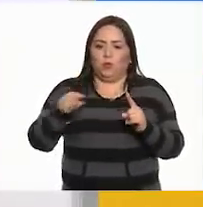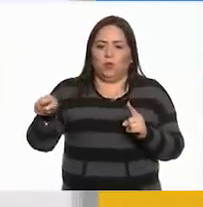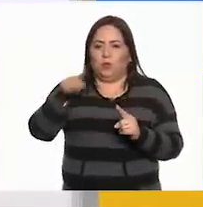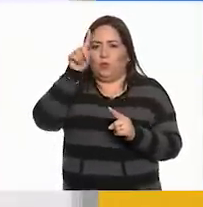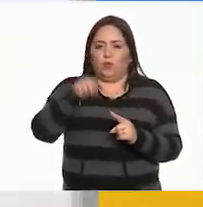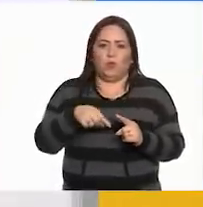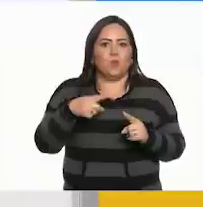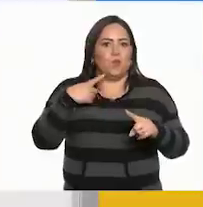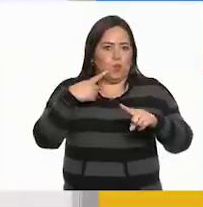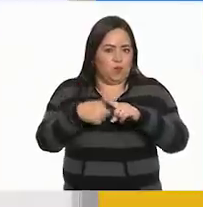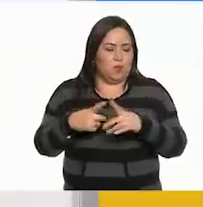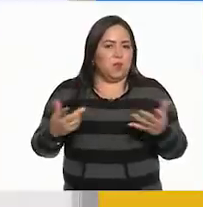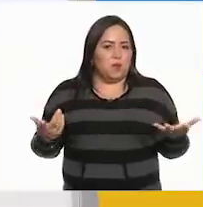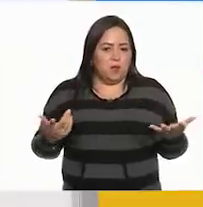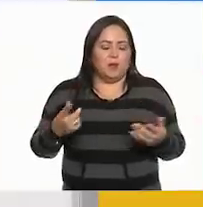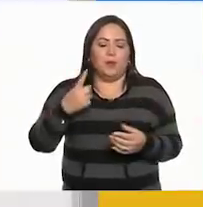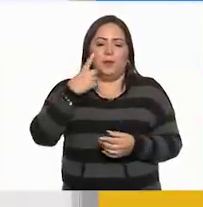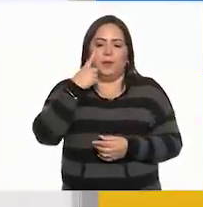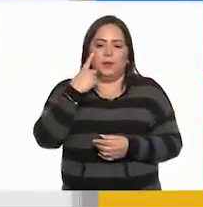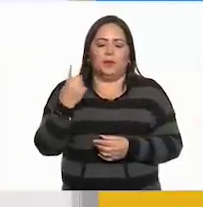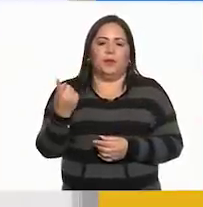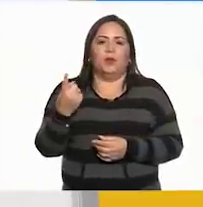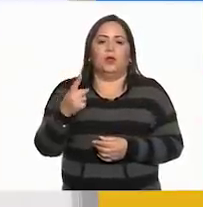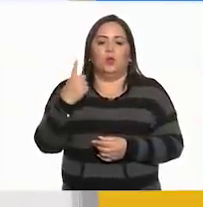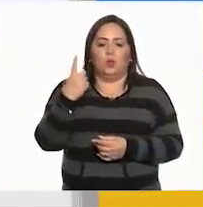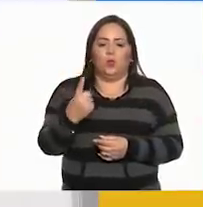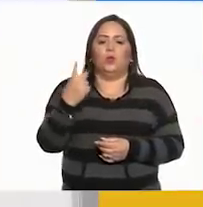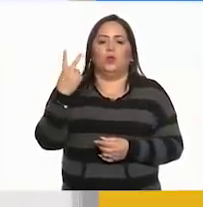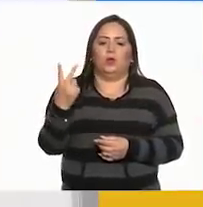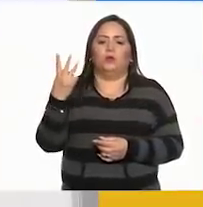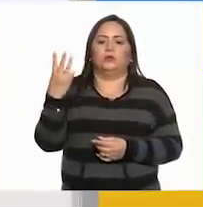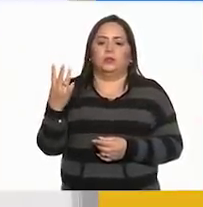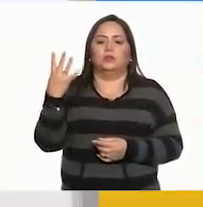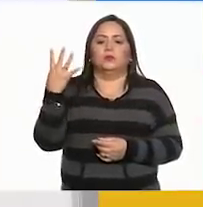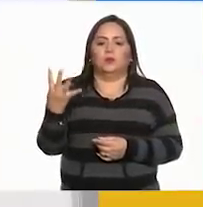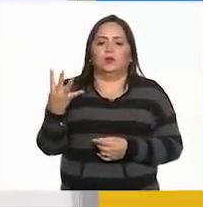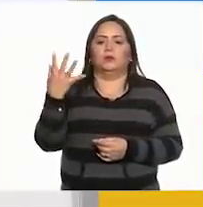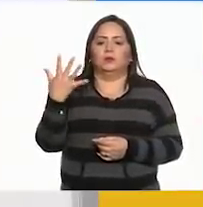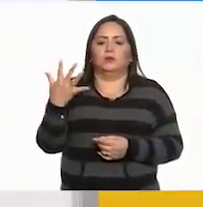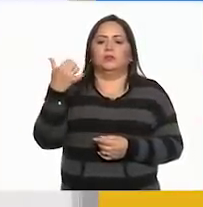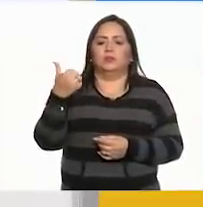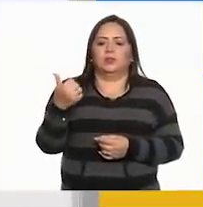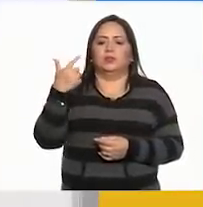lado? ¡Sí, es cierto! Eso ya lo habíamos visto. A ver,